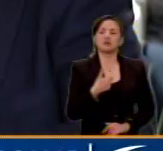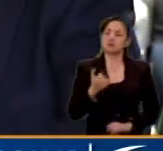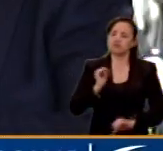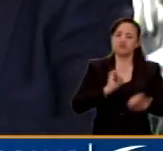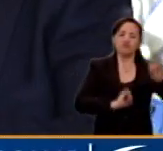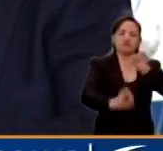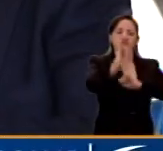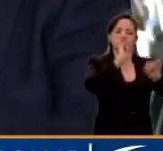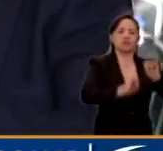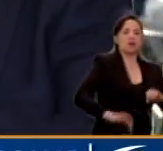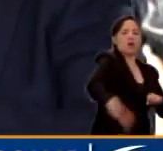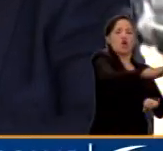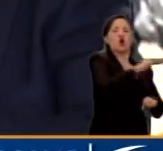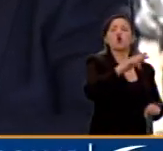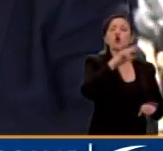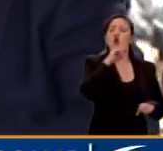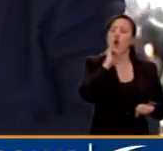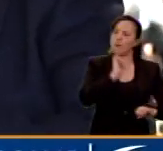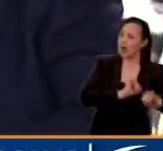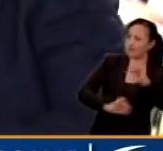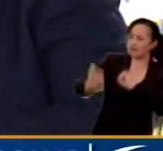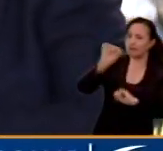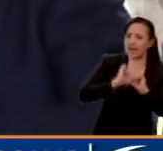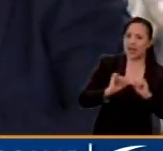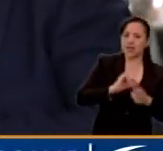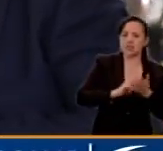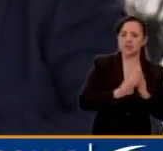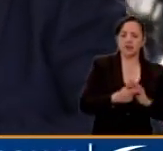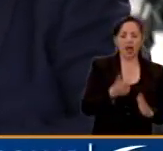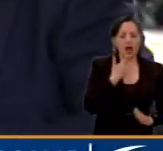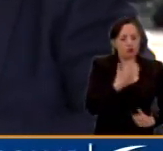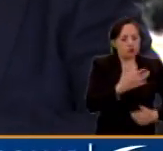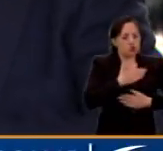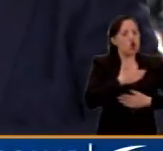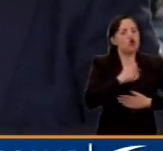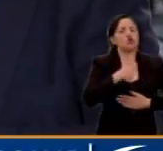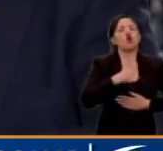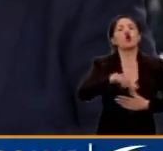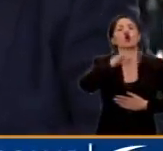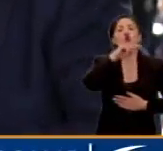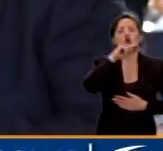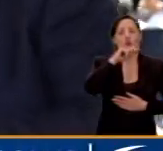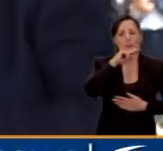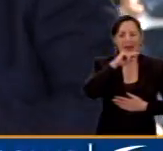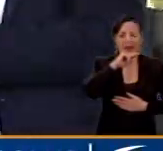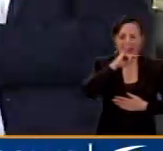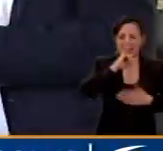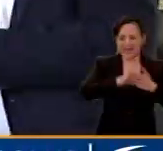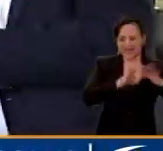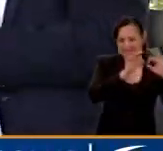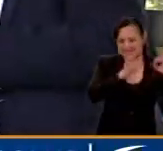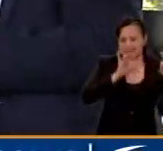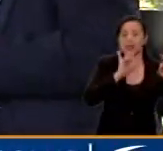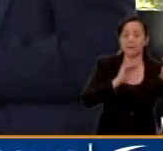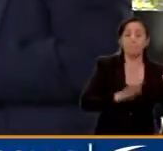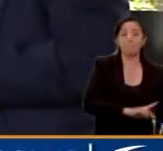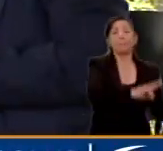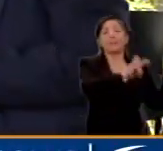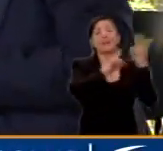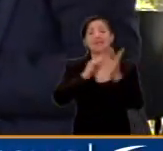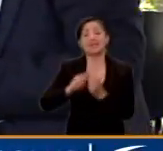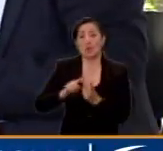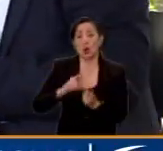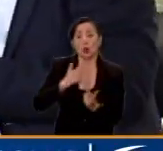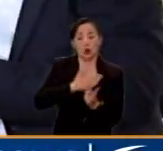y en ese momento Roma es él. Dice, Roma soy yo. Cuando llegamos a la segunda novela, en ese